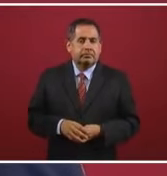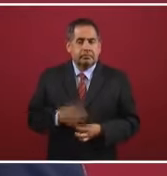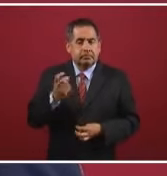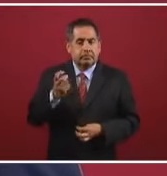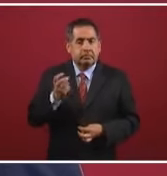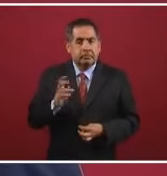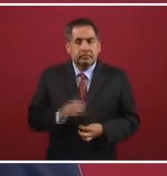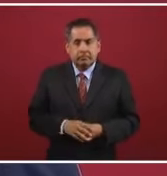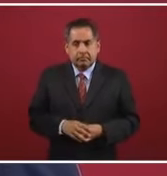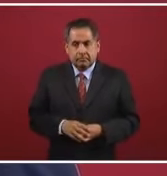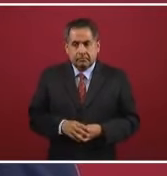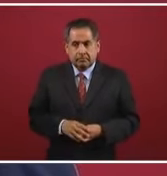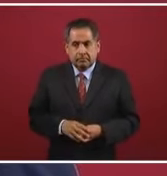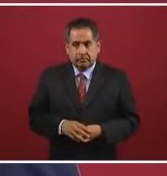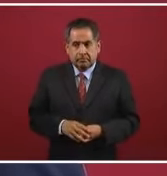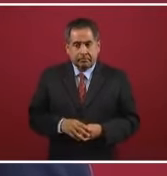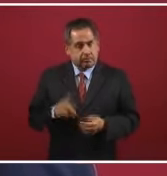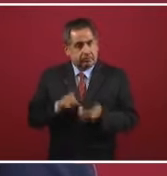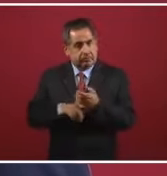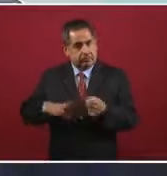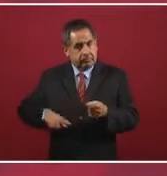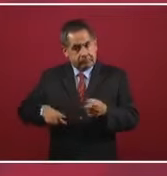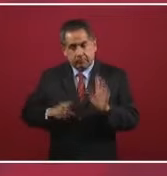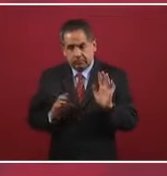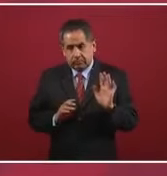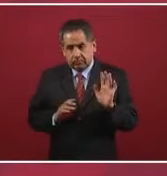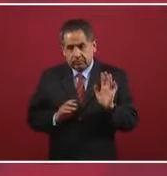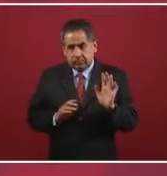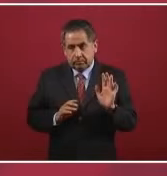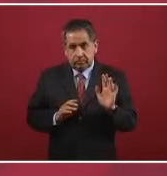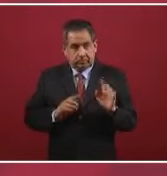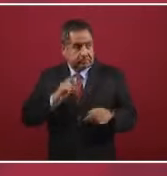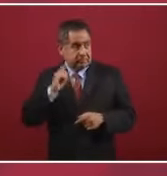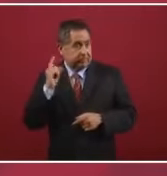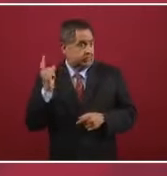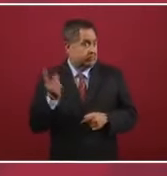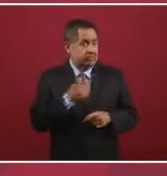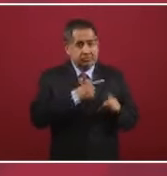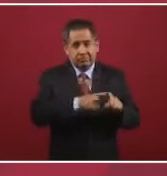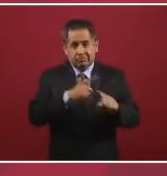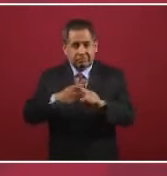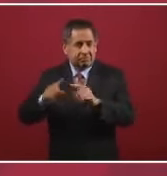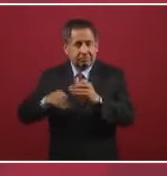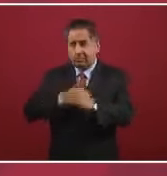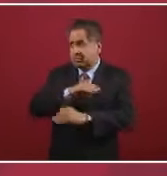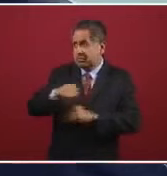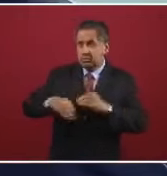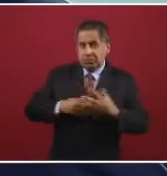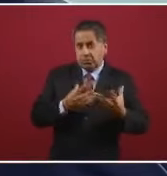eso en el gobierno se usaba a nivel general,